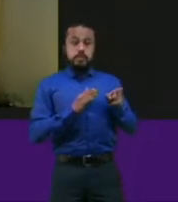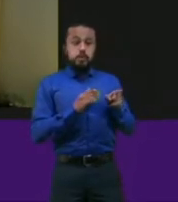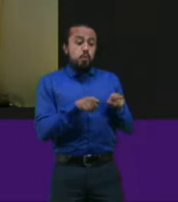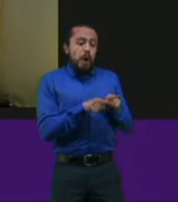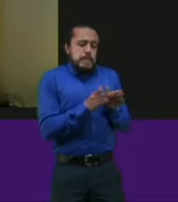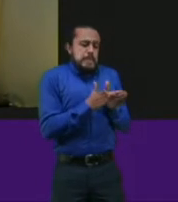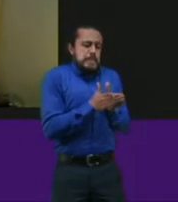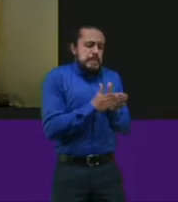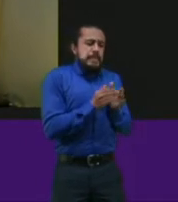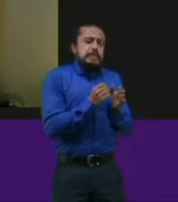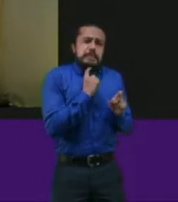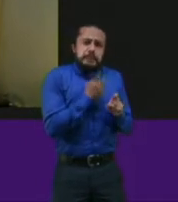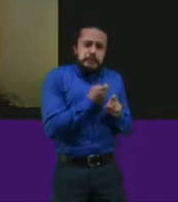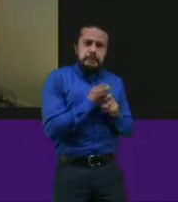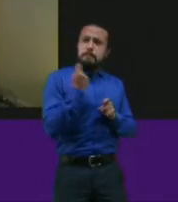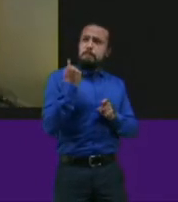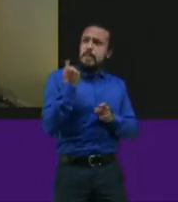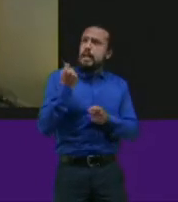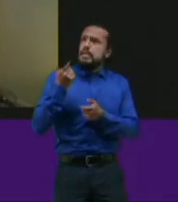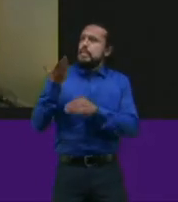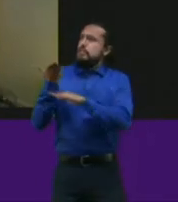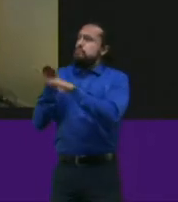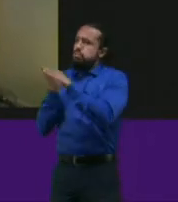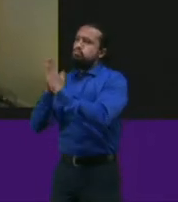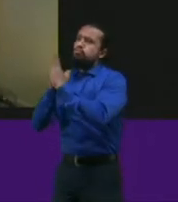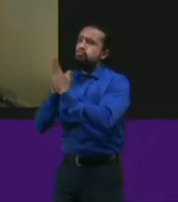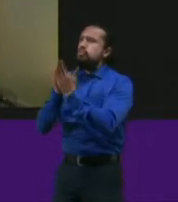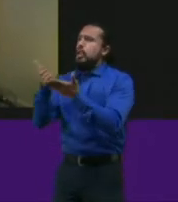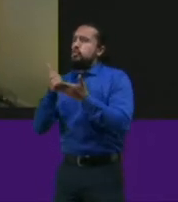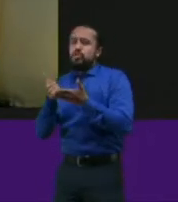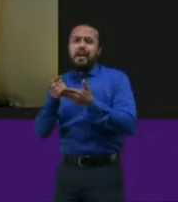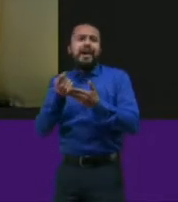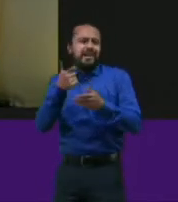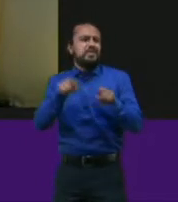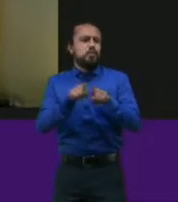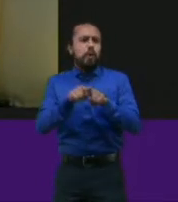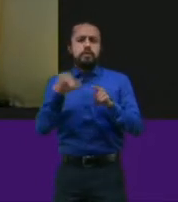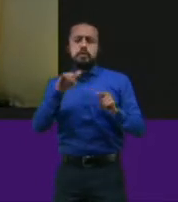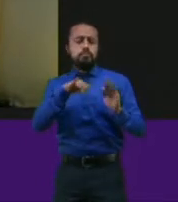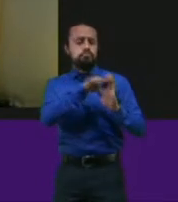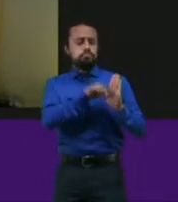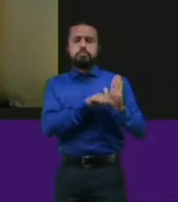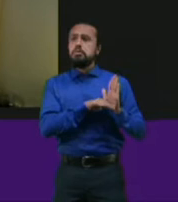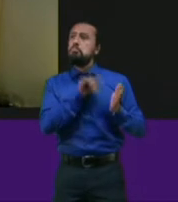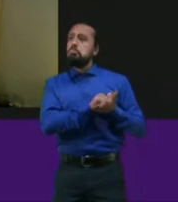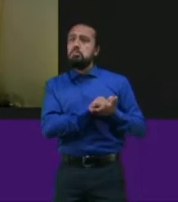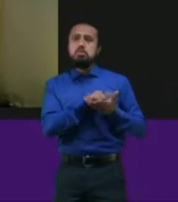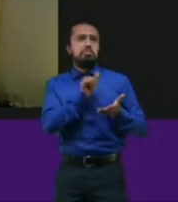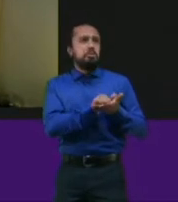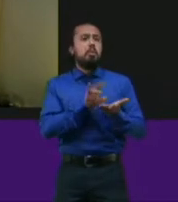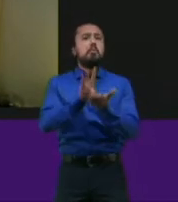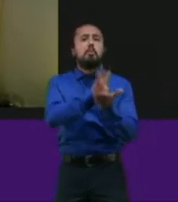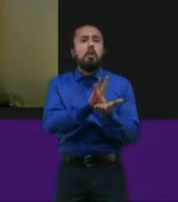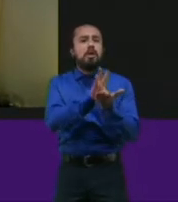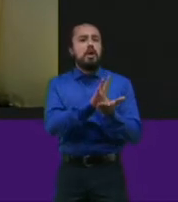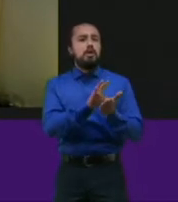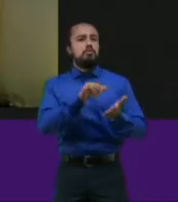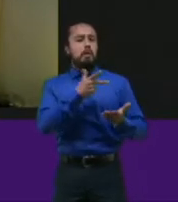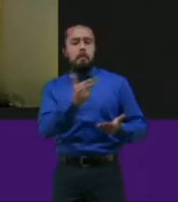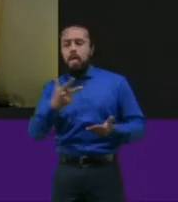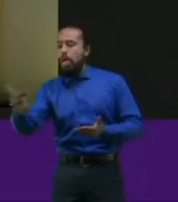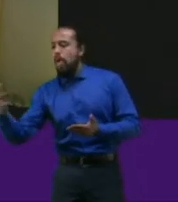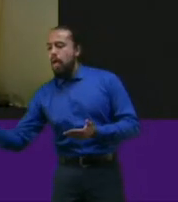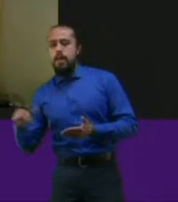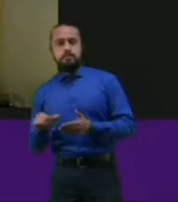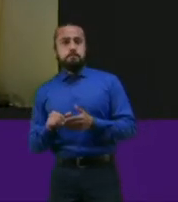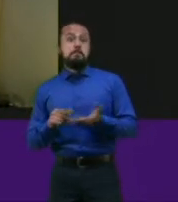esta forma que se tiene más o menos medio libreteada en el tema de las startups digitales. Mil gracias, Alejo,